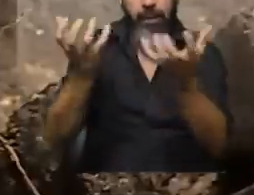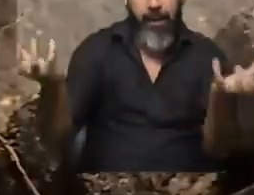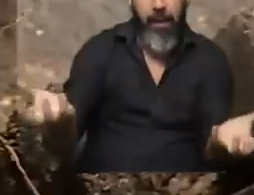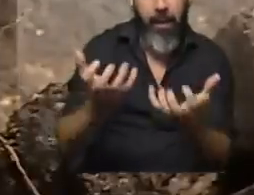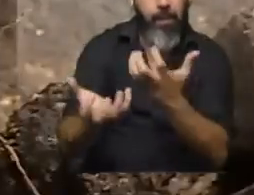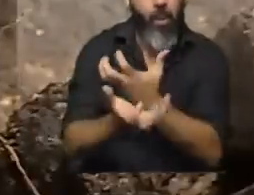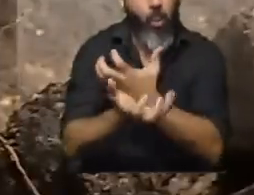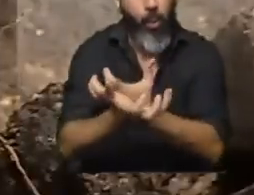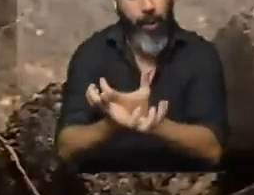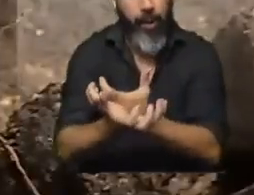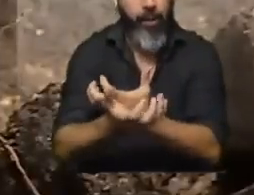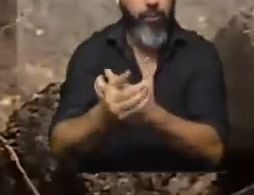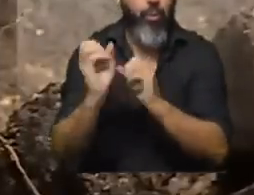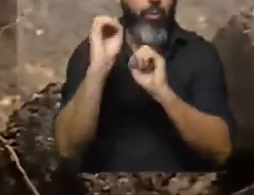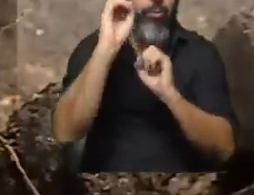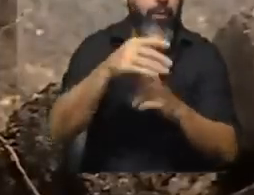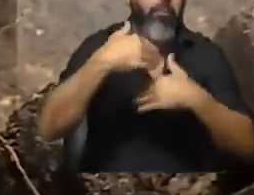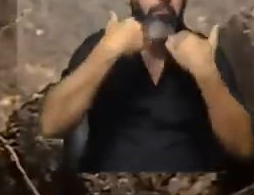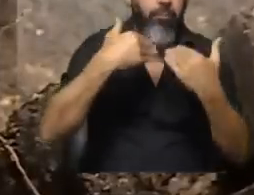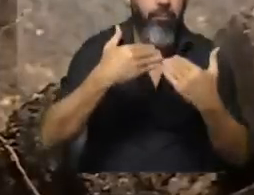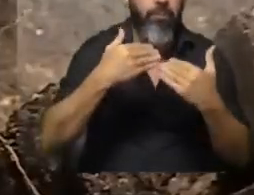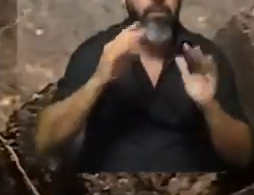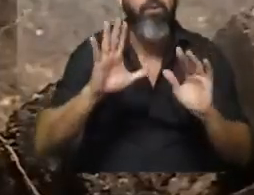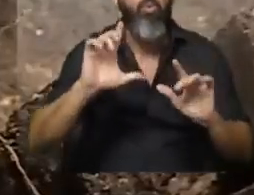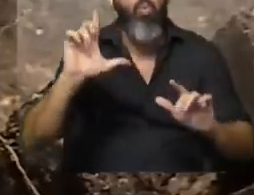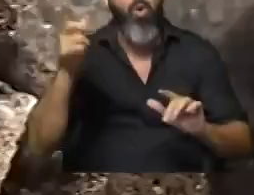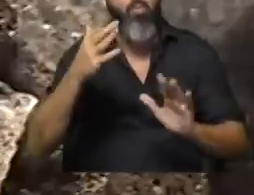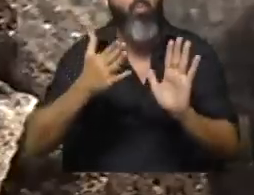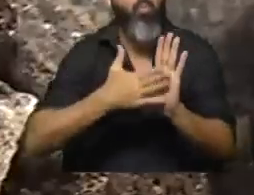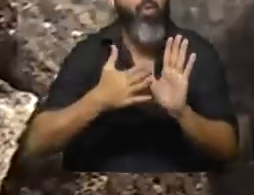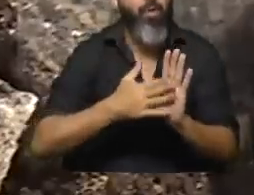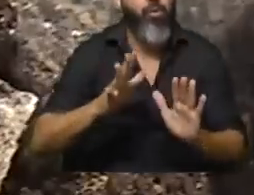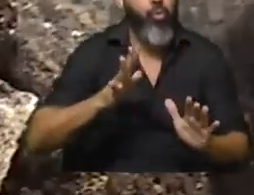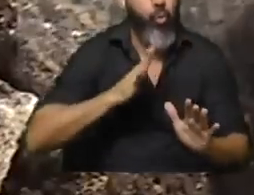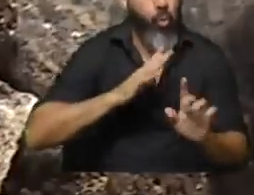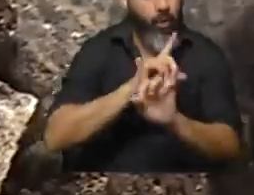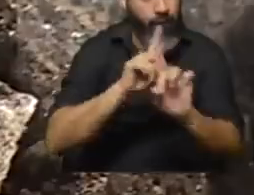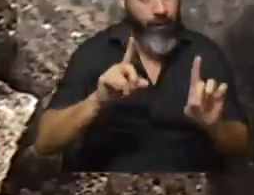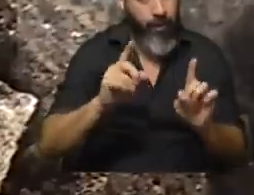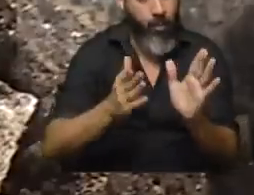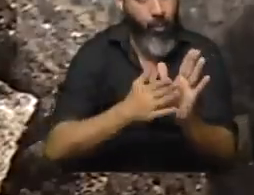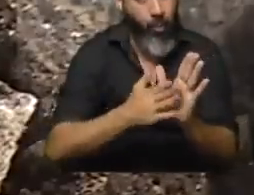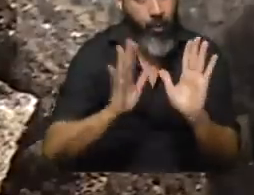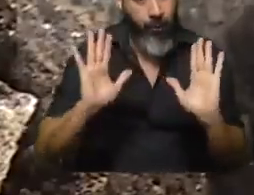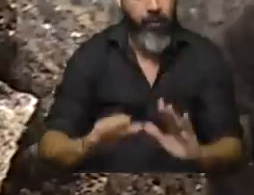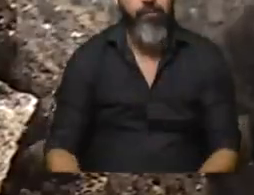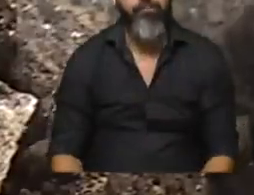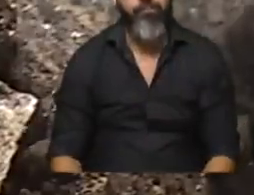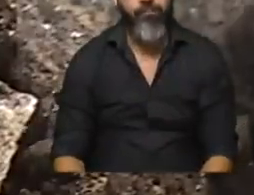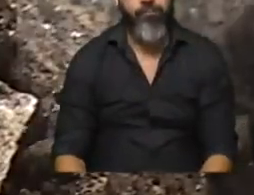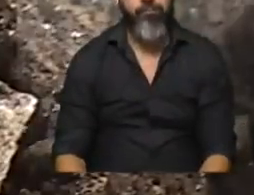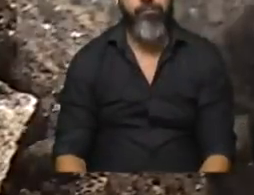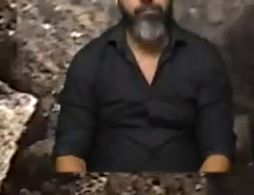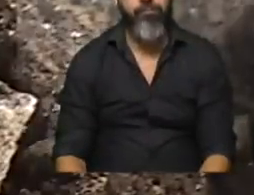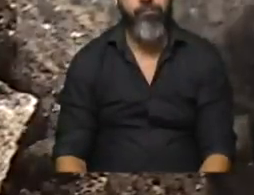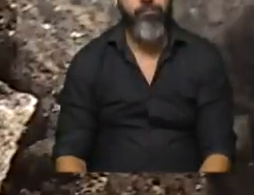de esos restos y bueno otra disposición final tampoco ha sido este comprobada con evidencia sólida